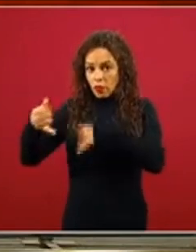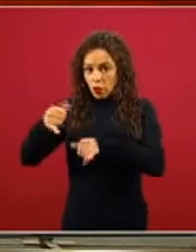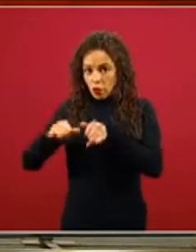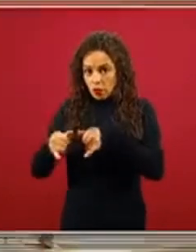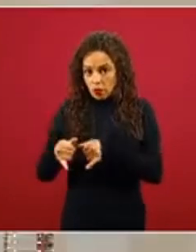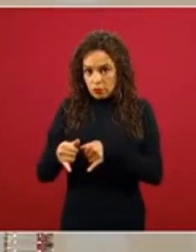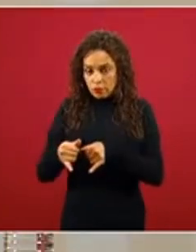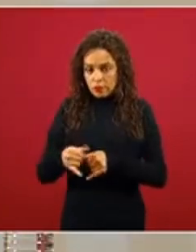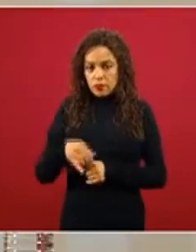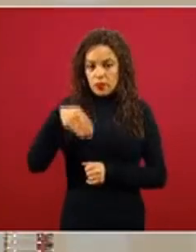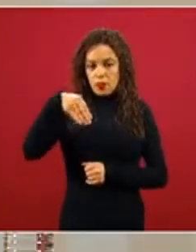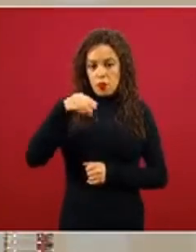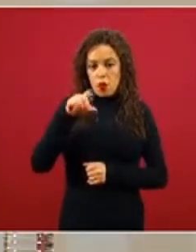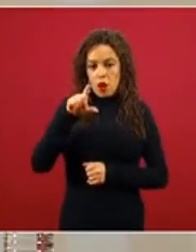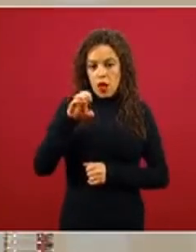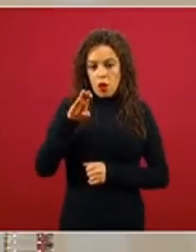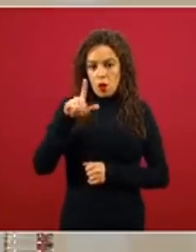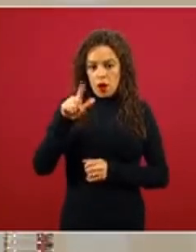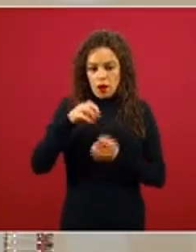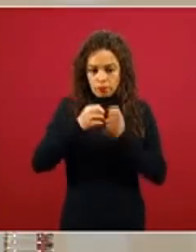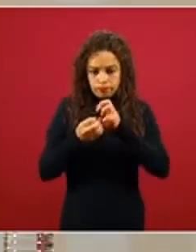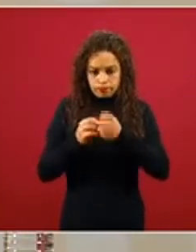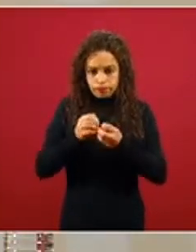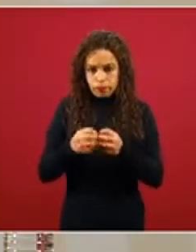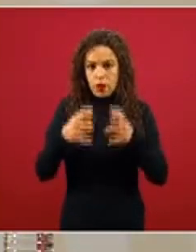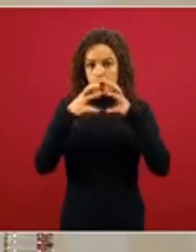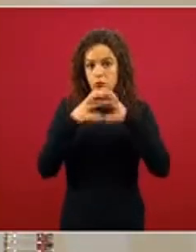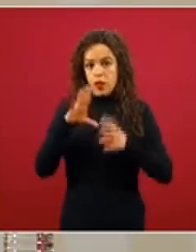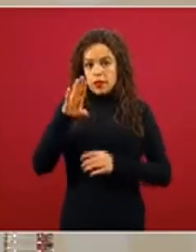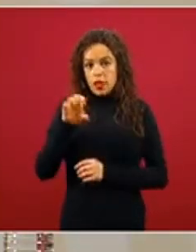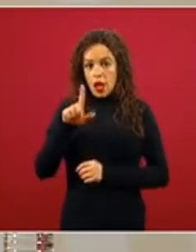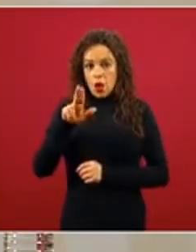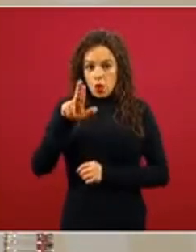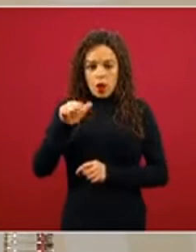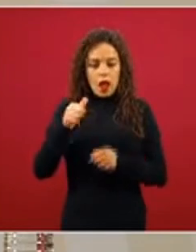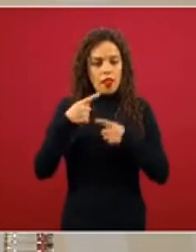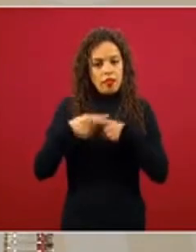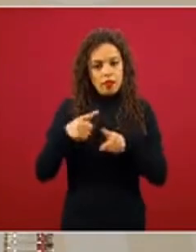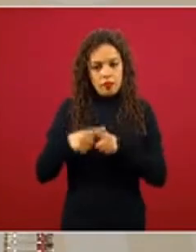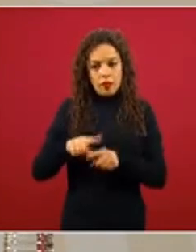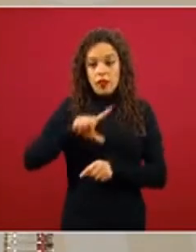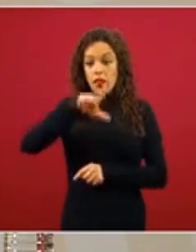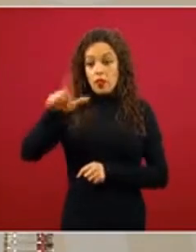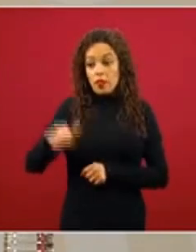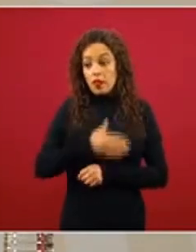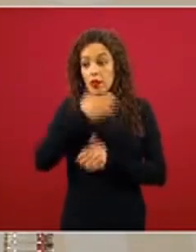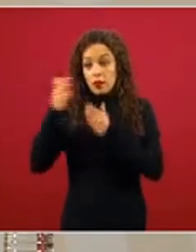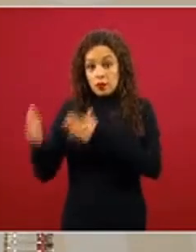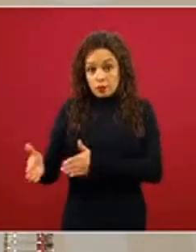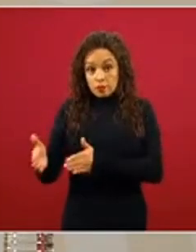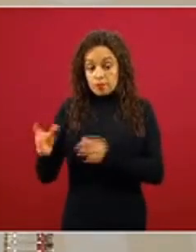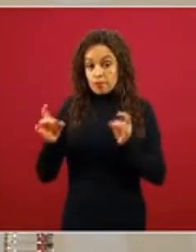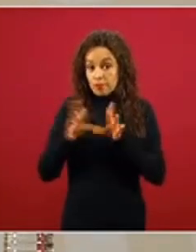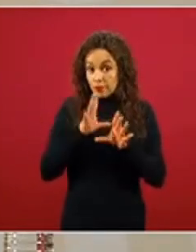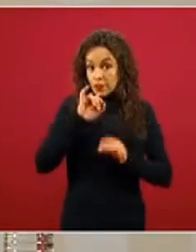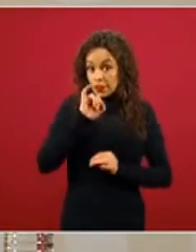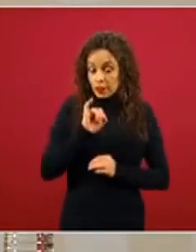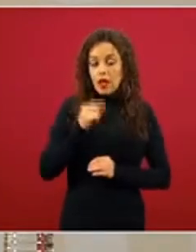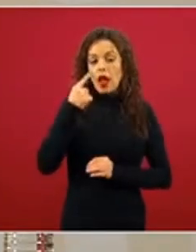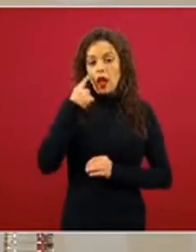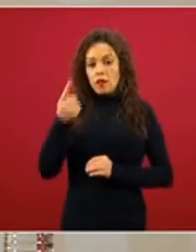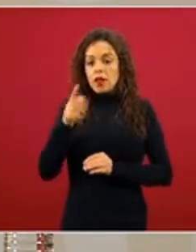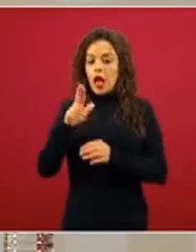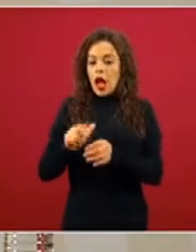Luego hay un periodo en donde ya podrían involucrarse especies animales menores. Luego podría, cuando esto es necesario, especies